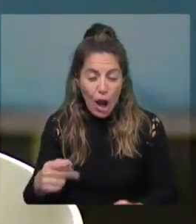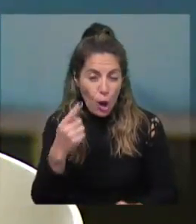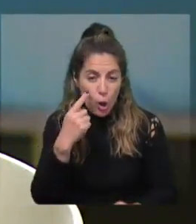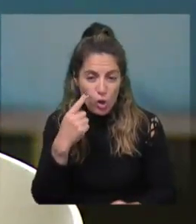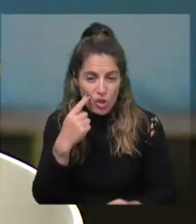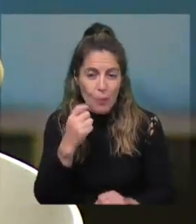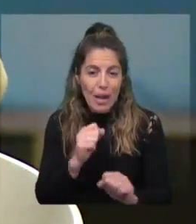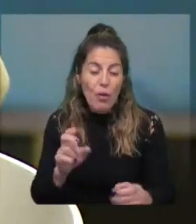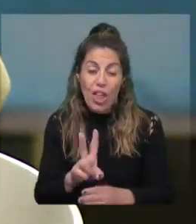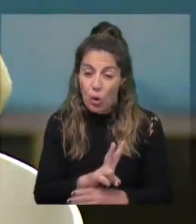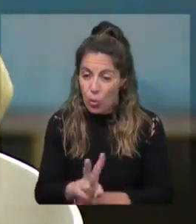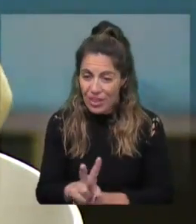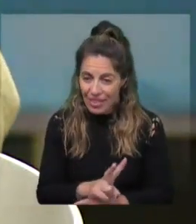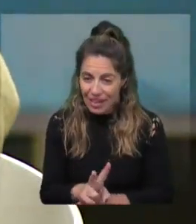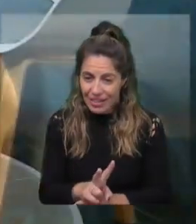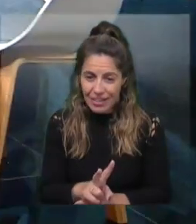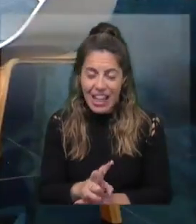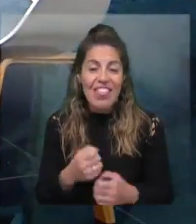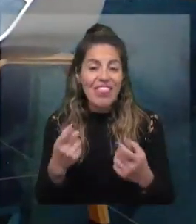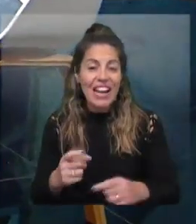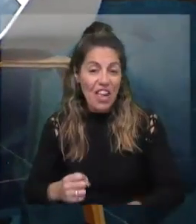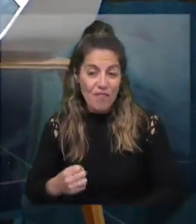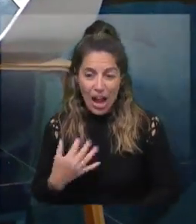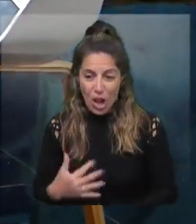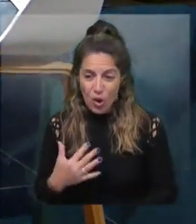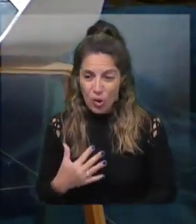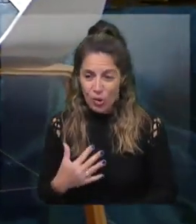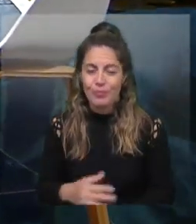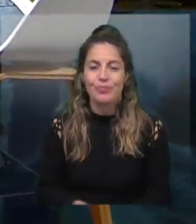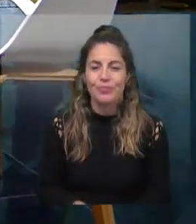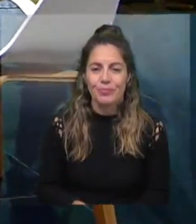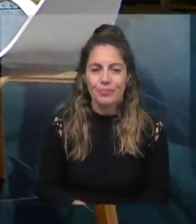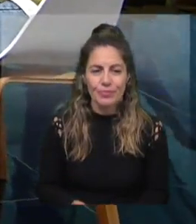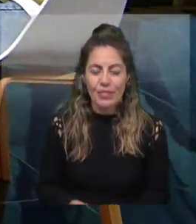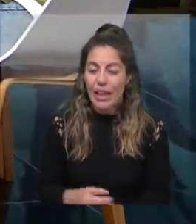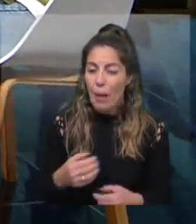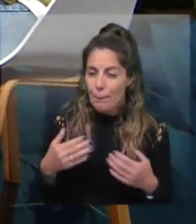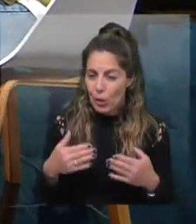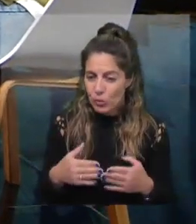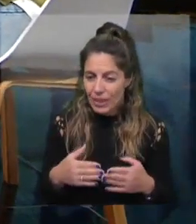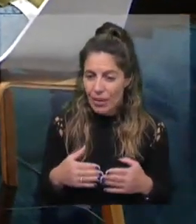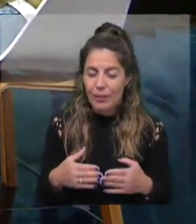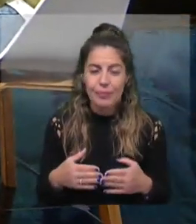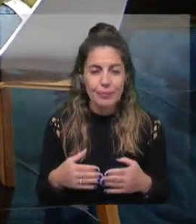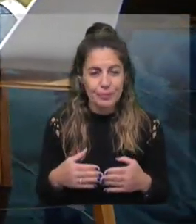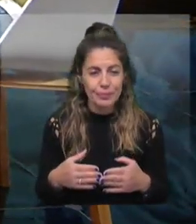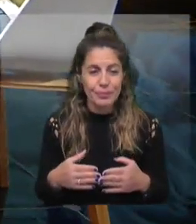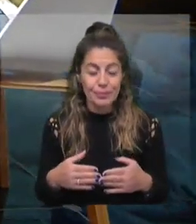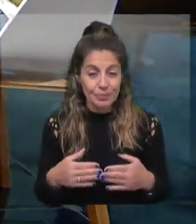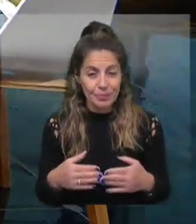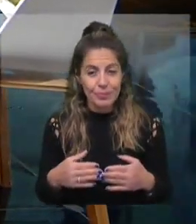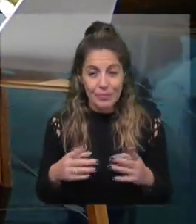poder cuidar. Como sino... revalorizarlo. Exacto, digamos. Tal cual. Debe ser una pregunta bastante gruesa,